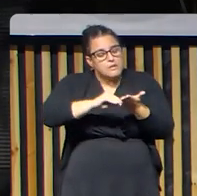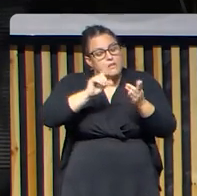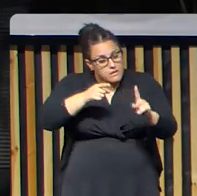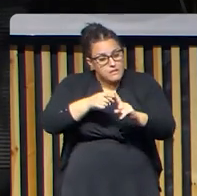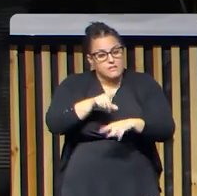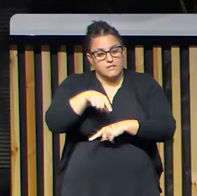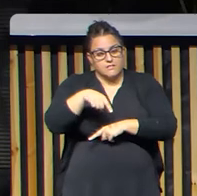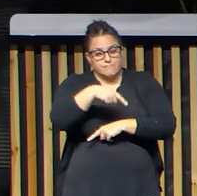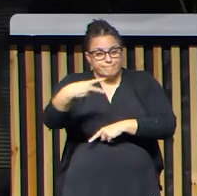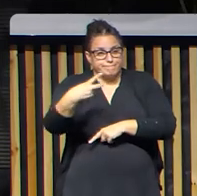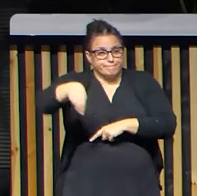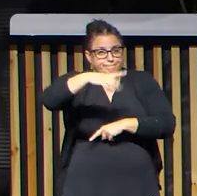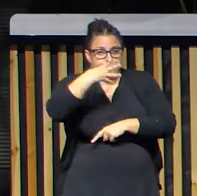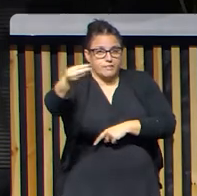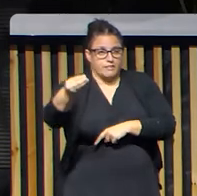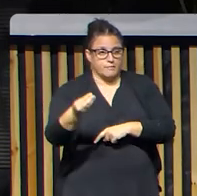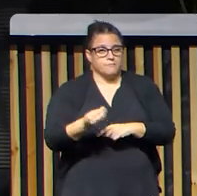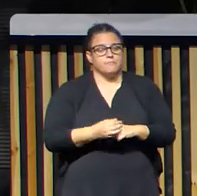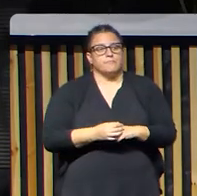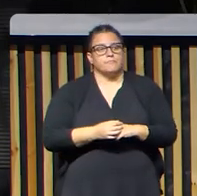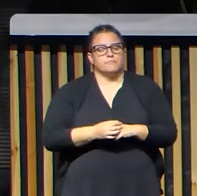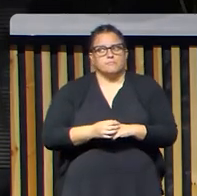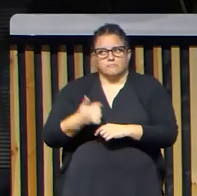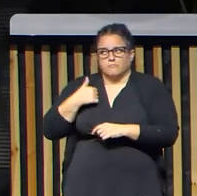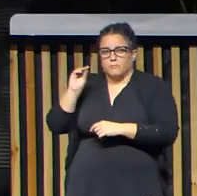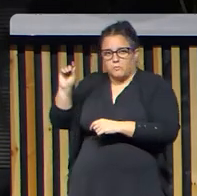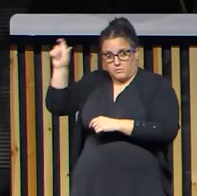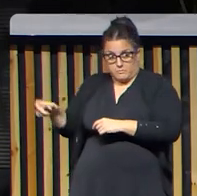a él pero por qué ya lleváis tantísimos años de